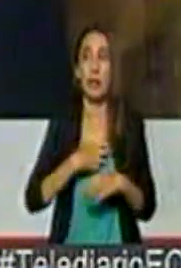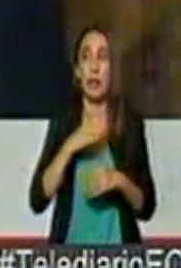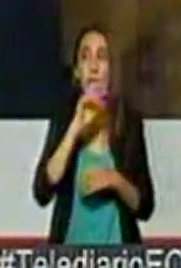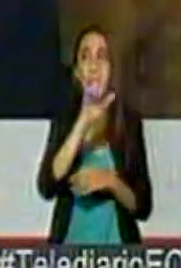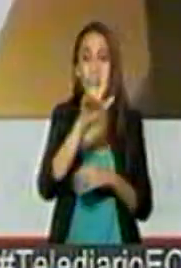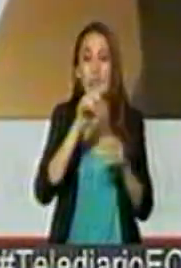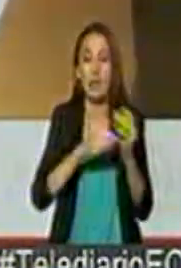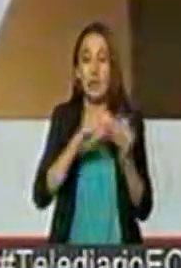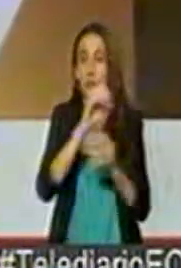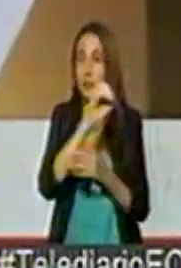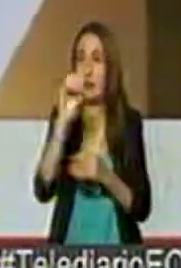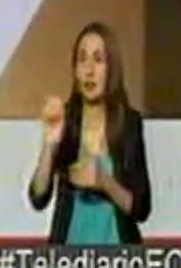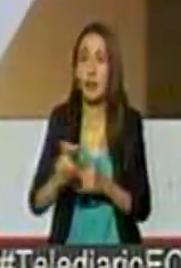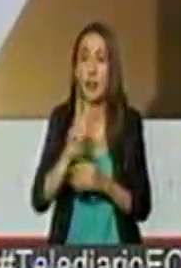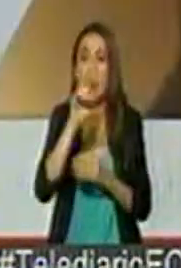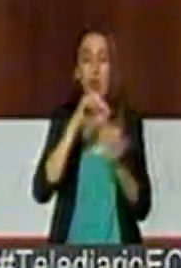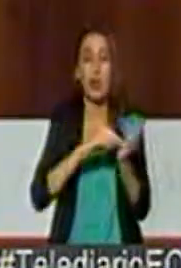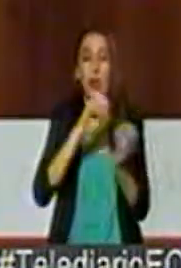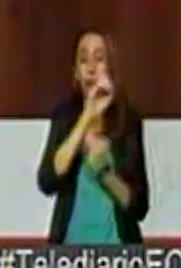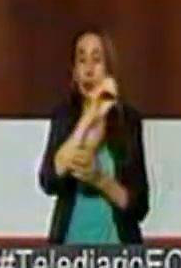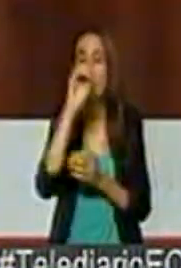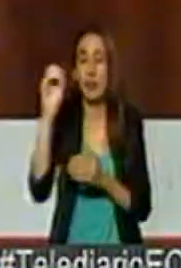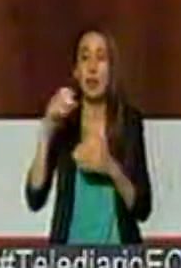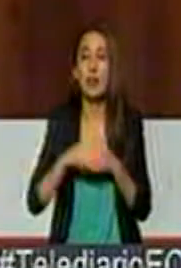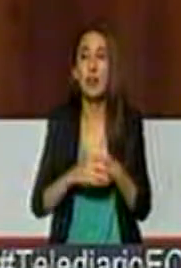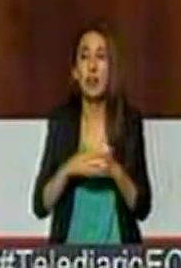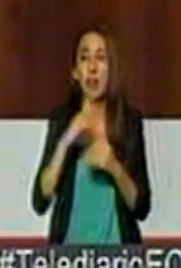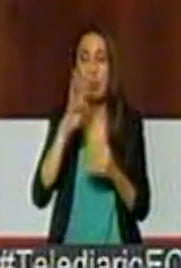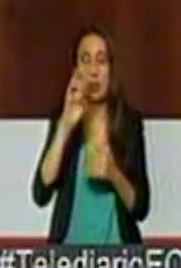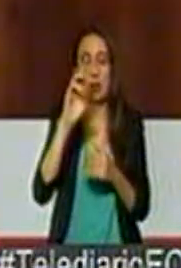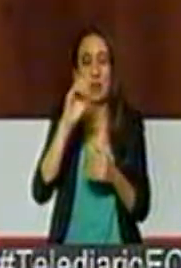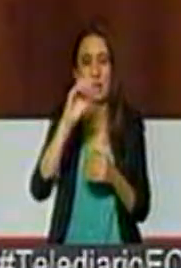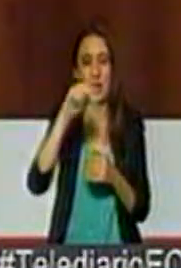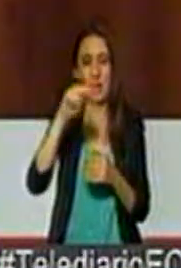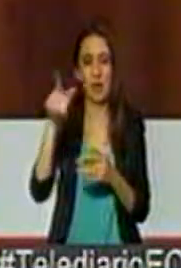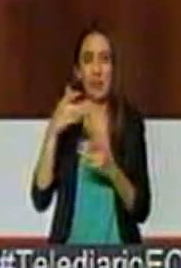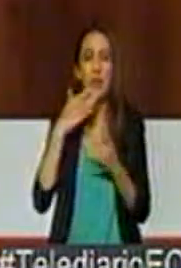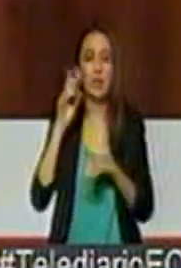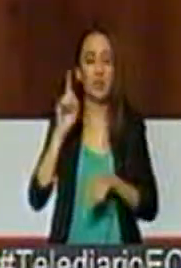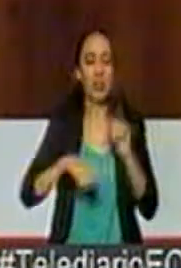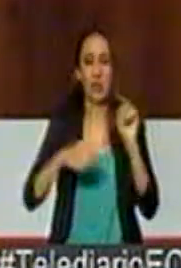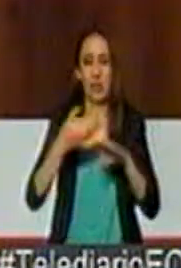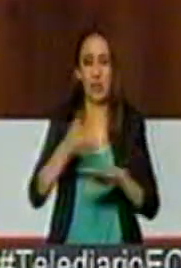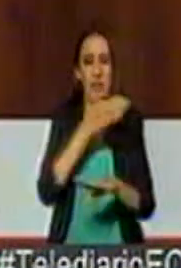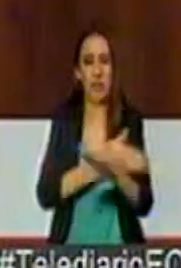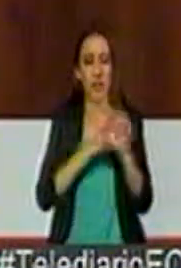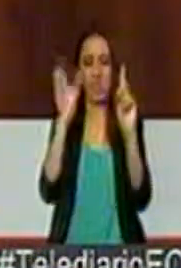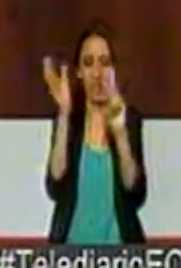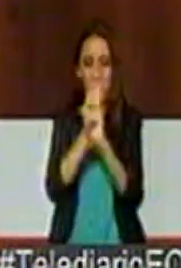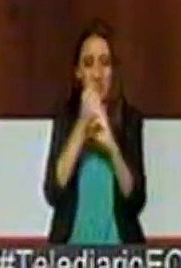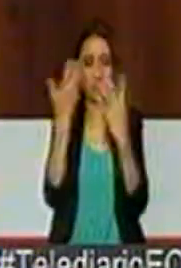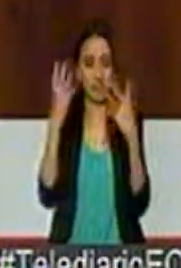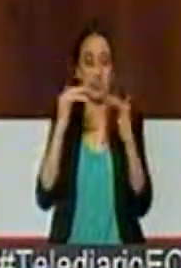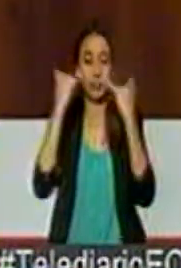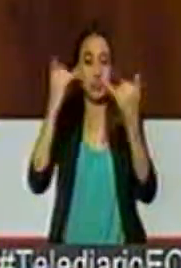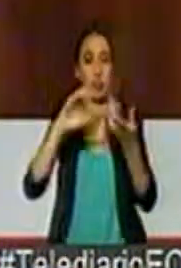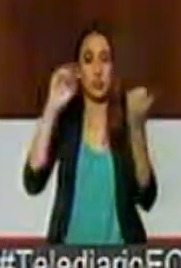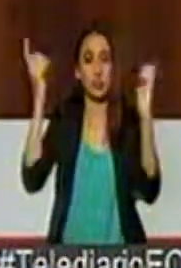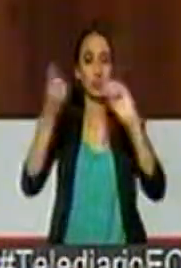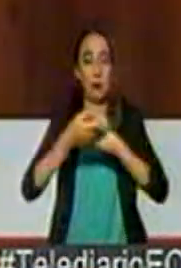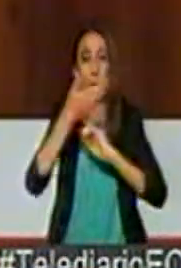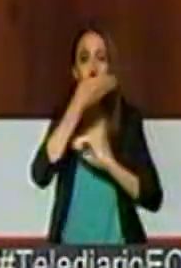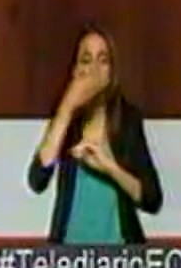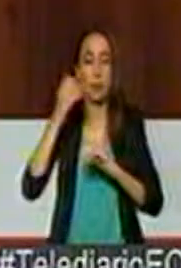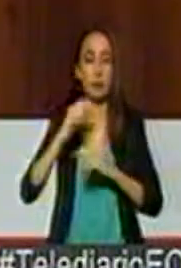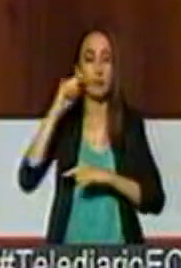alcanzaron plata y $2.000 para los de bronce. La cantidad de medallas que han logrado, que nunca se han logrado, entiendo yo, que mejoramos la posición anterior, porque